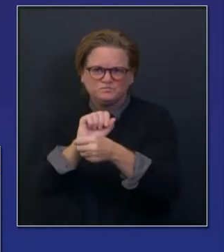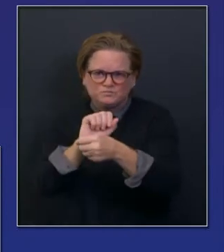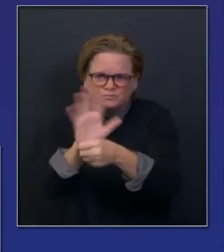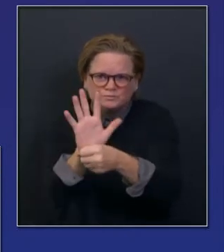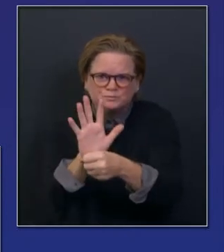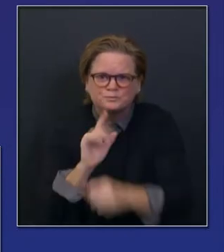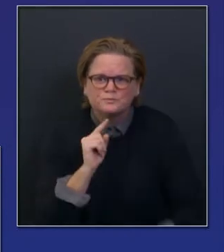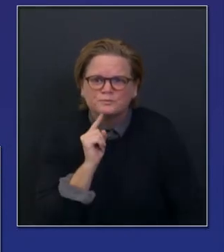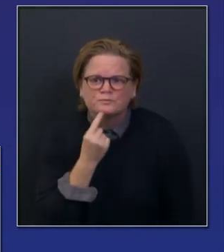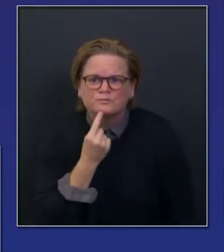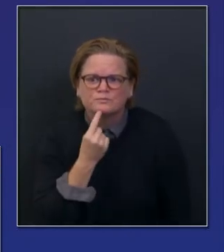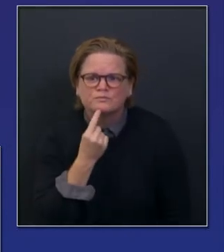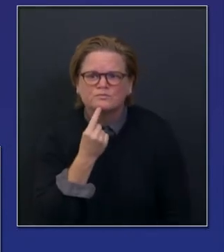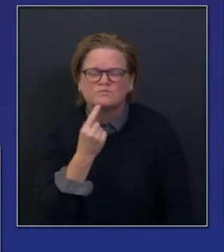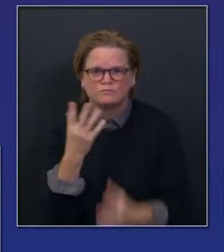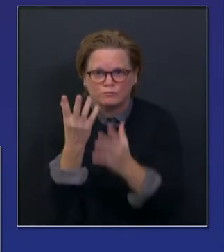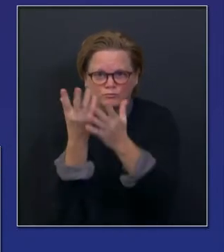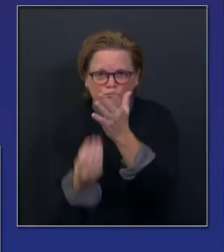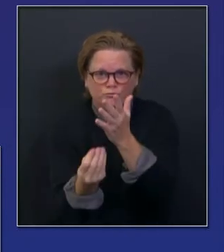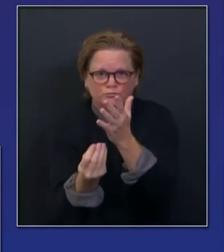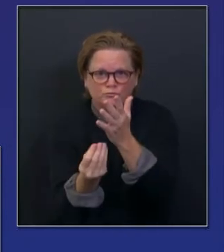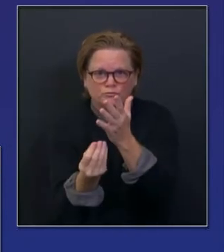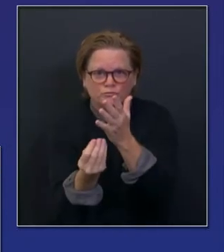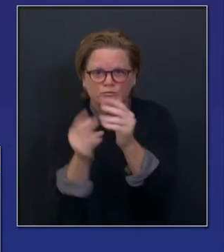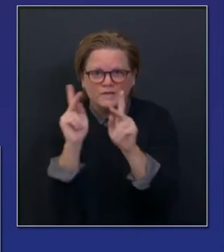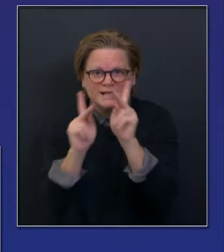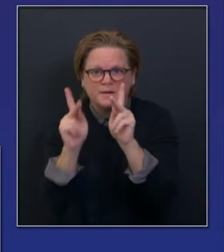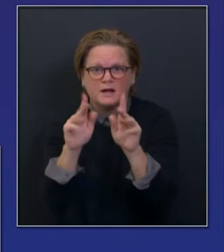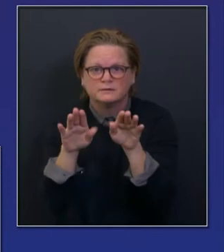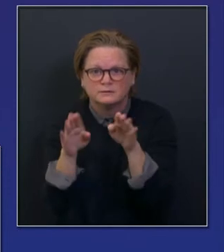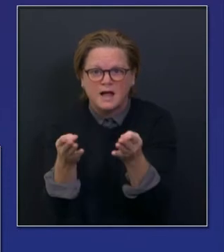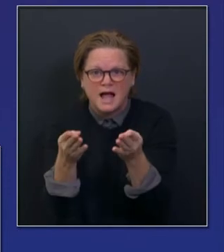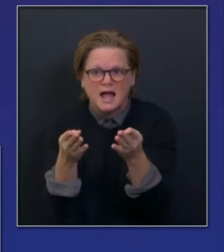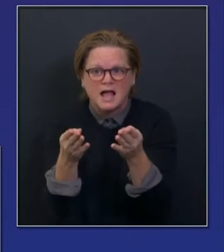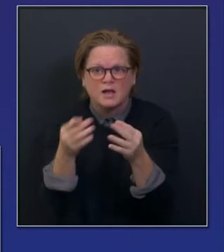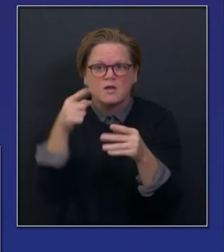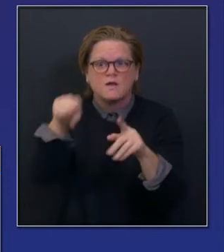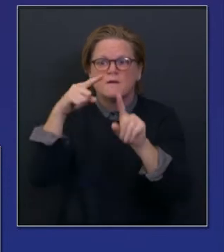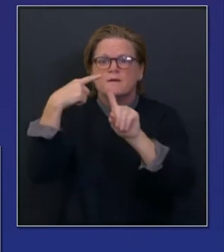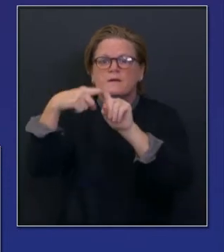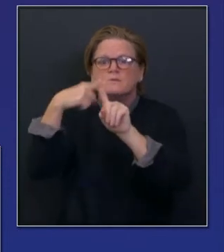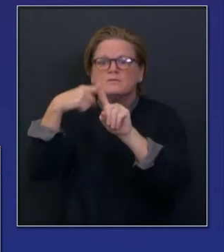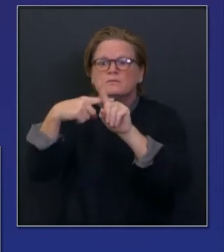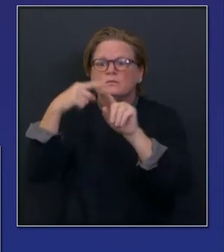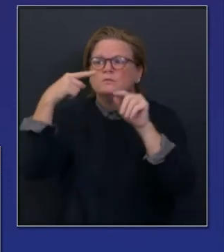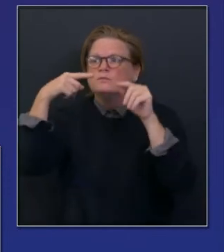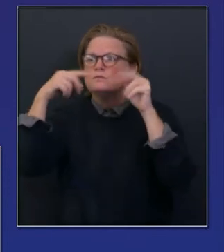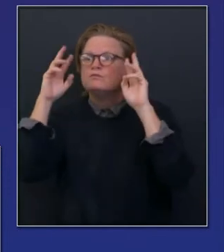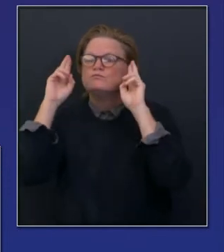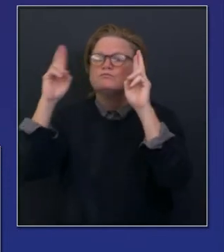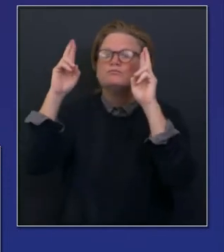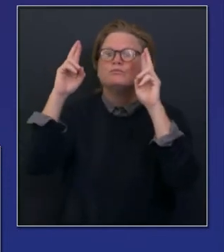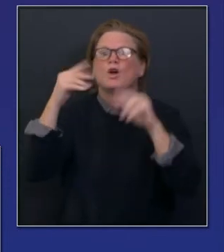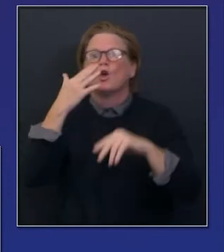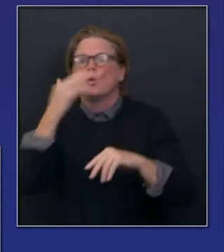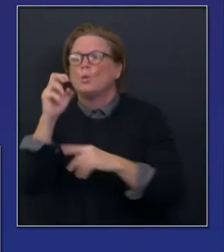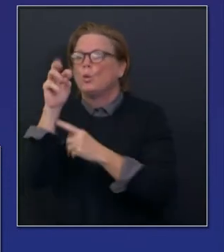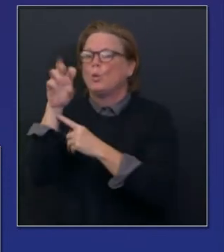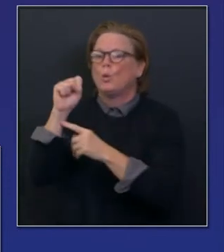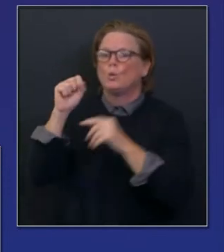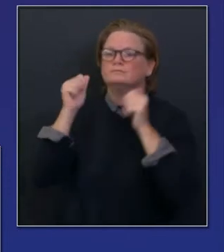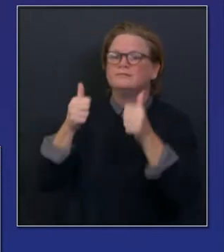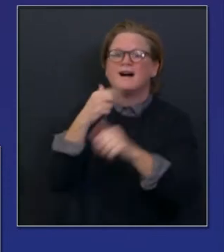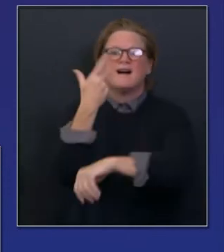esta enfermedad. Es un tiempo interesante. Queremos ser optimistas, queremos compartir buenas noticias y espero que hagamos esto